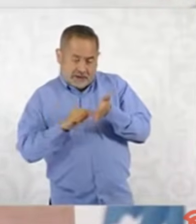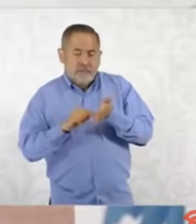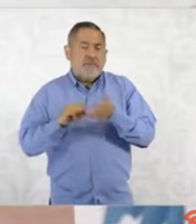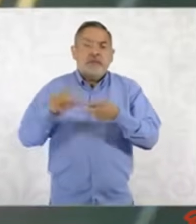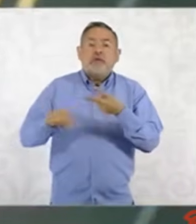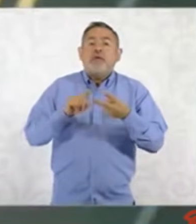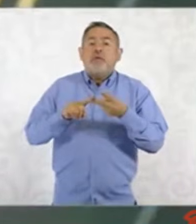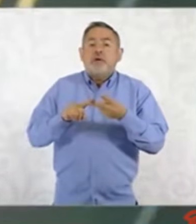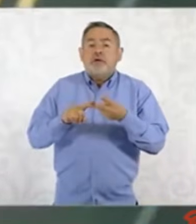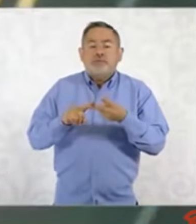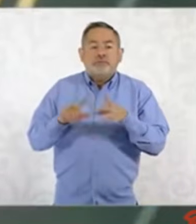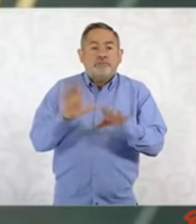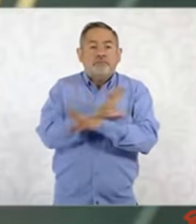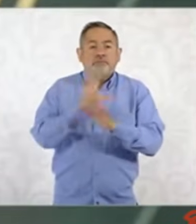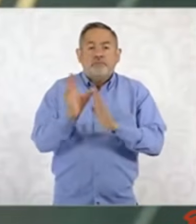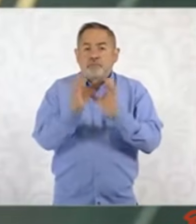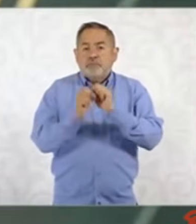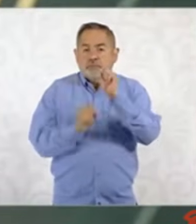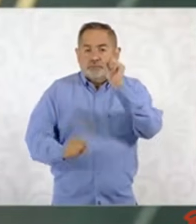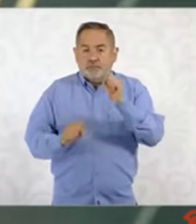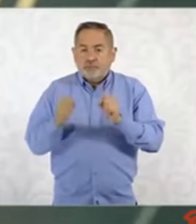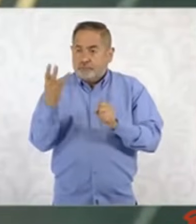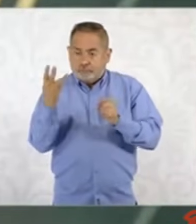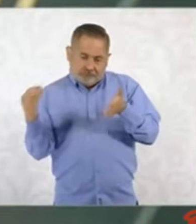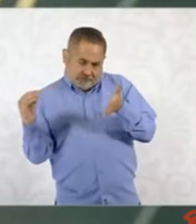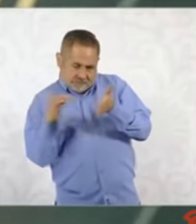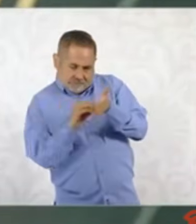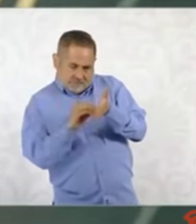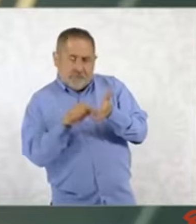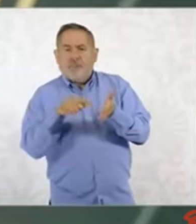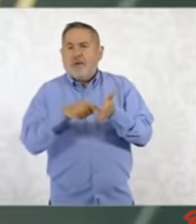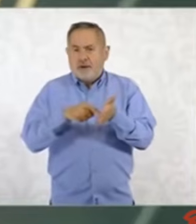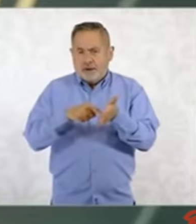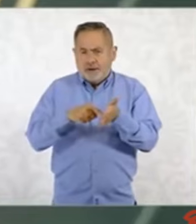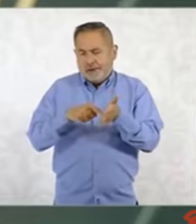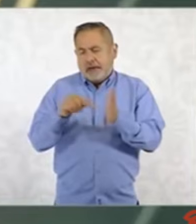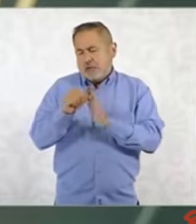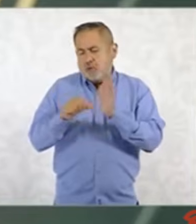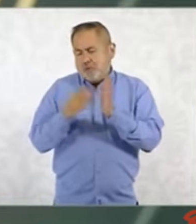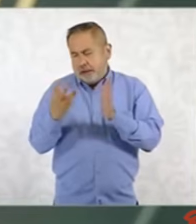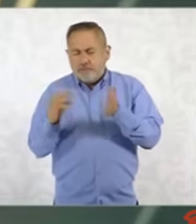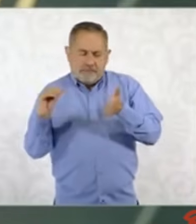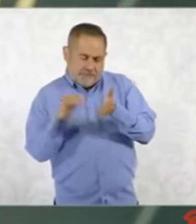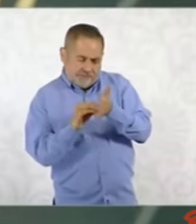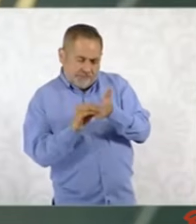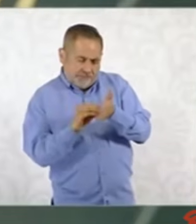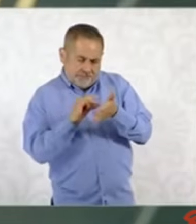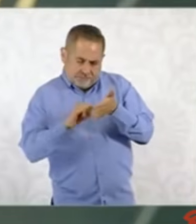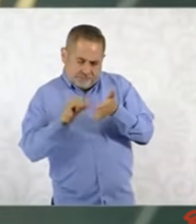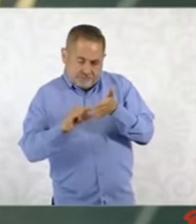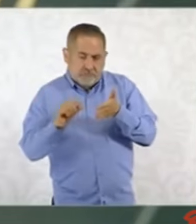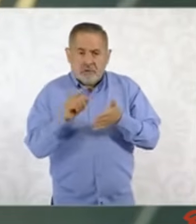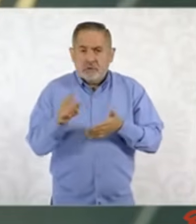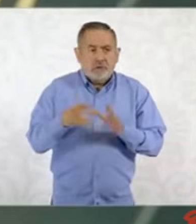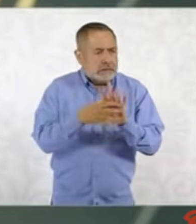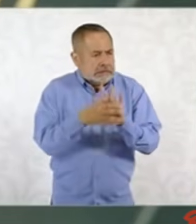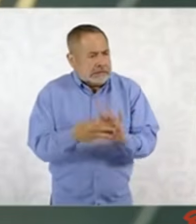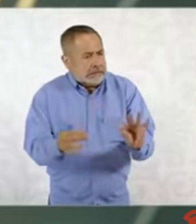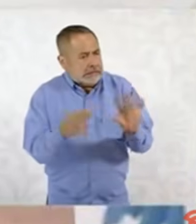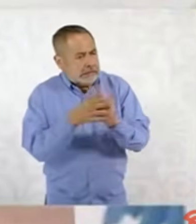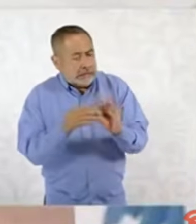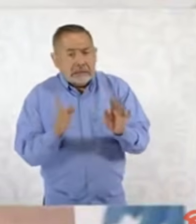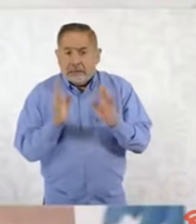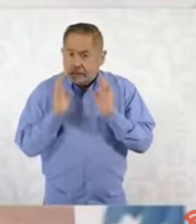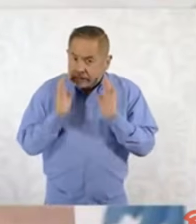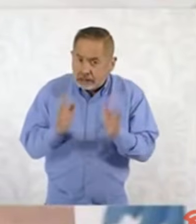tercero constitucional, información muy útil para atender el